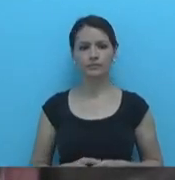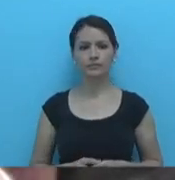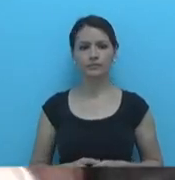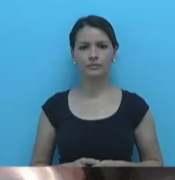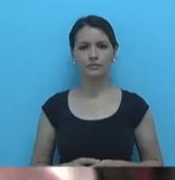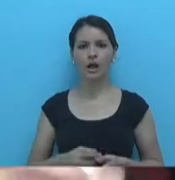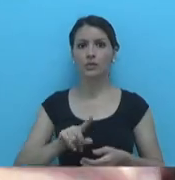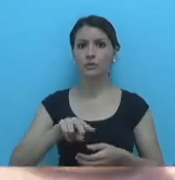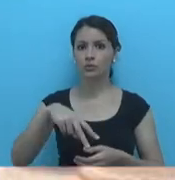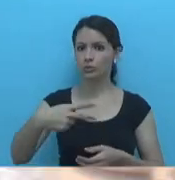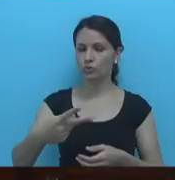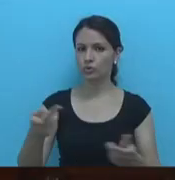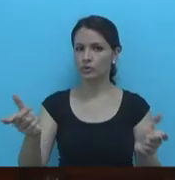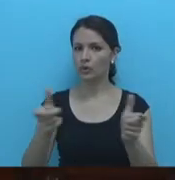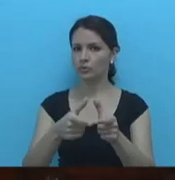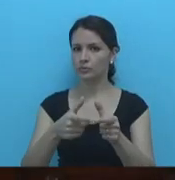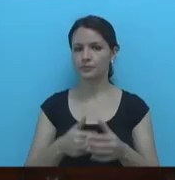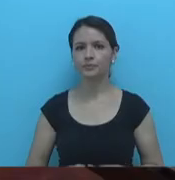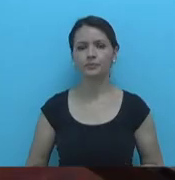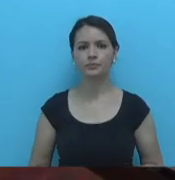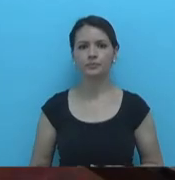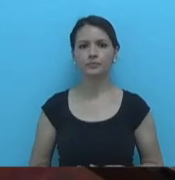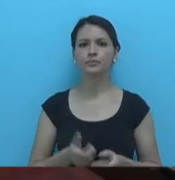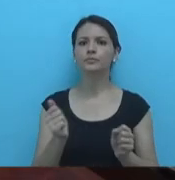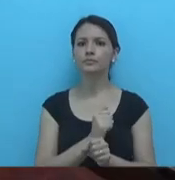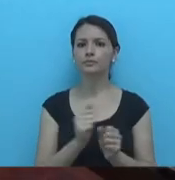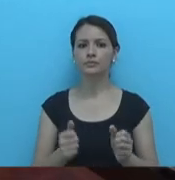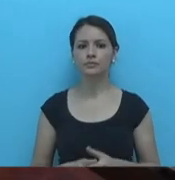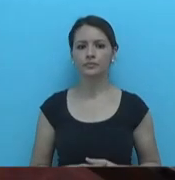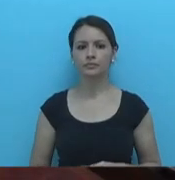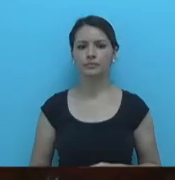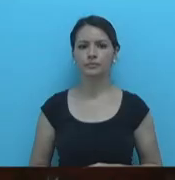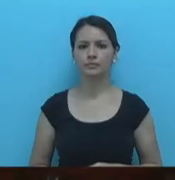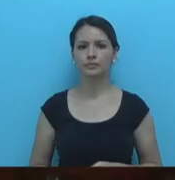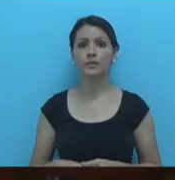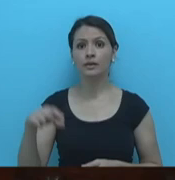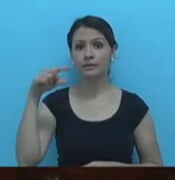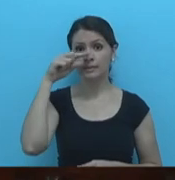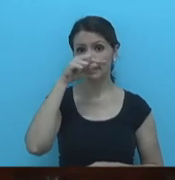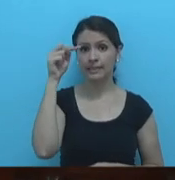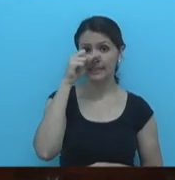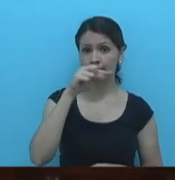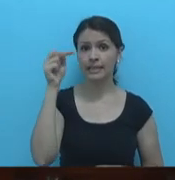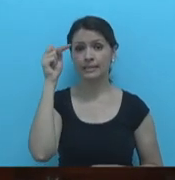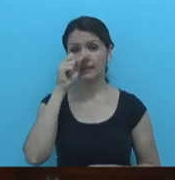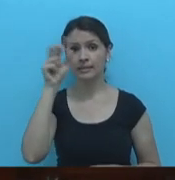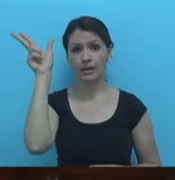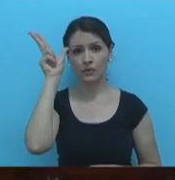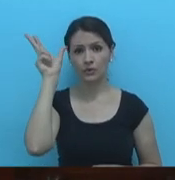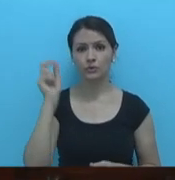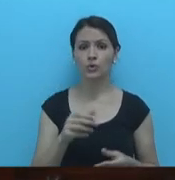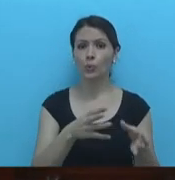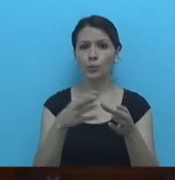para dos sesiones. A votación a preferencia para dos sesiones, aprobado. 77 y 78. A